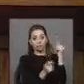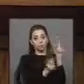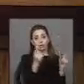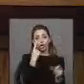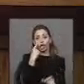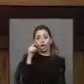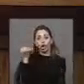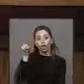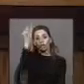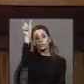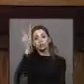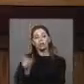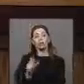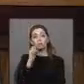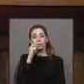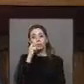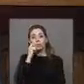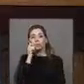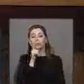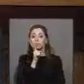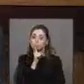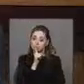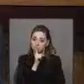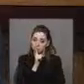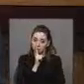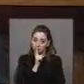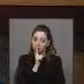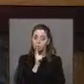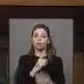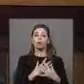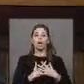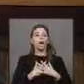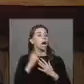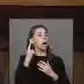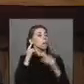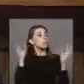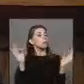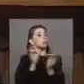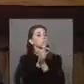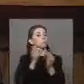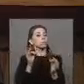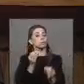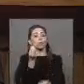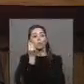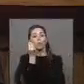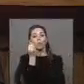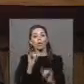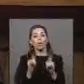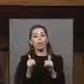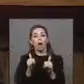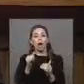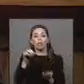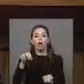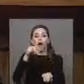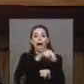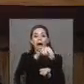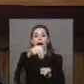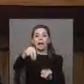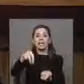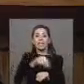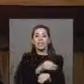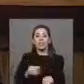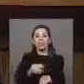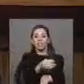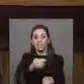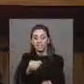conocieron se refieren a él como una persona callada, amante de la música y gran agenesista, mientras que en el campo político